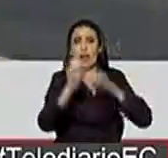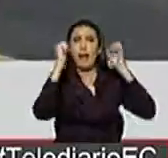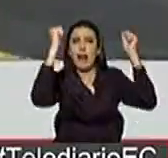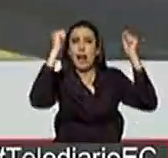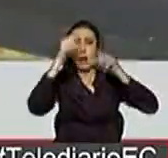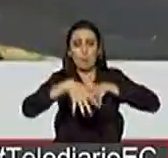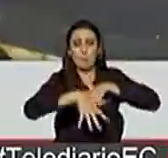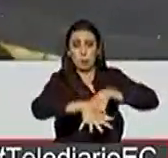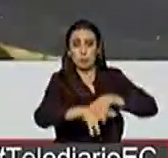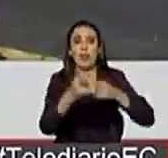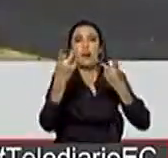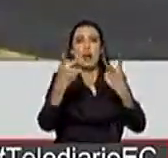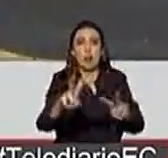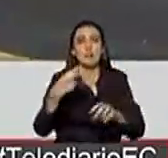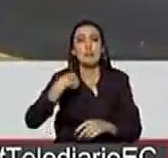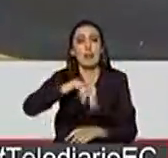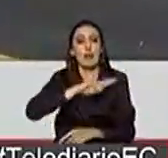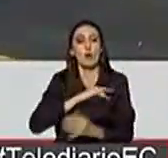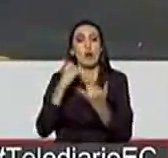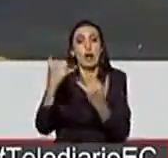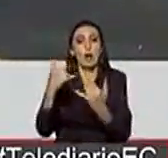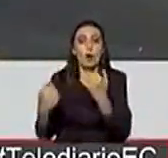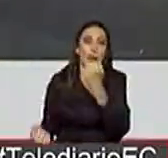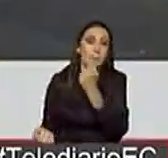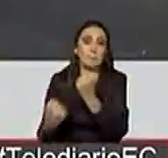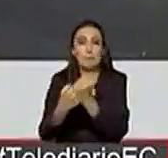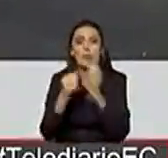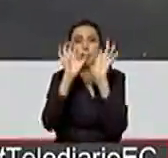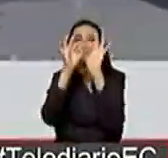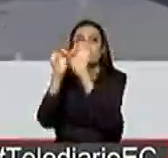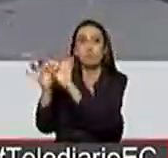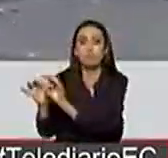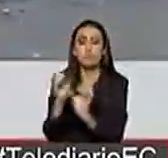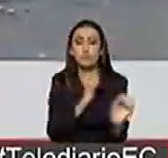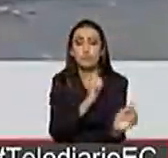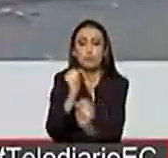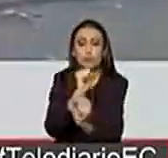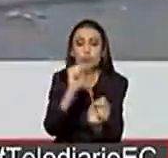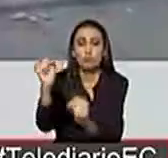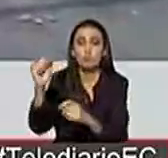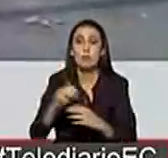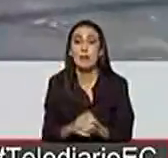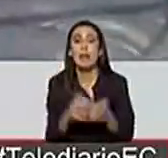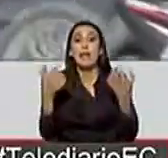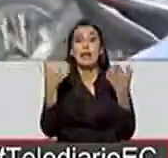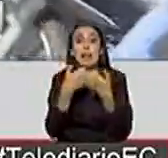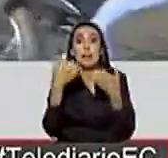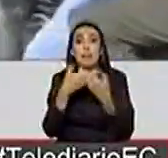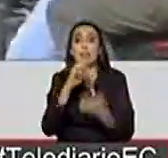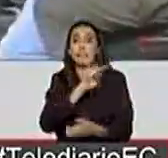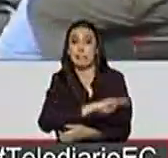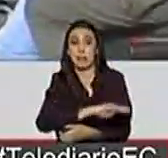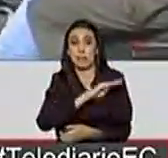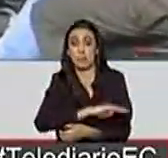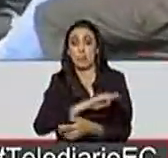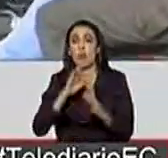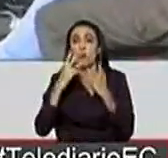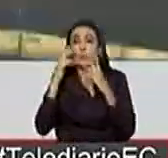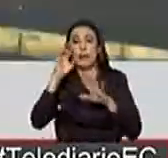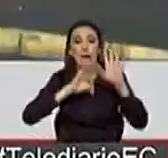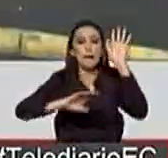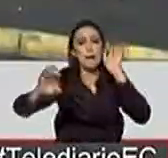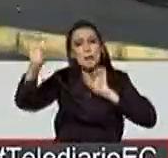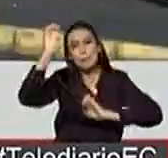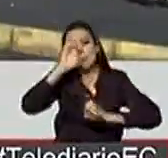nosotros ahora también tenemos que unirnos para dejar limpio nuestro kit de obras públicas del municipio realizó una evaluación preliminar